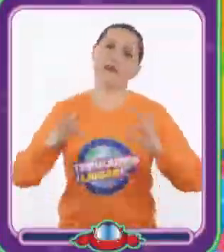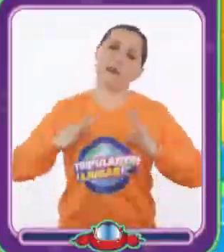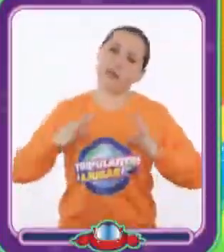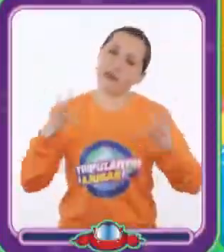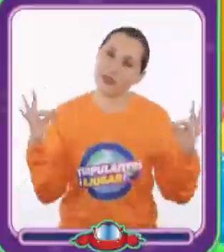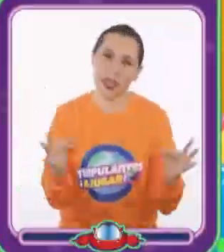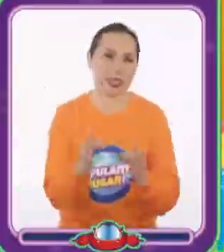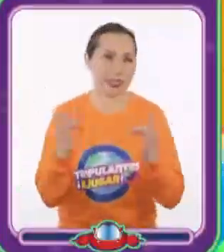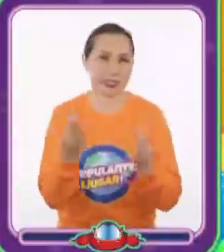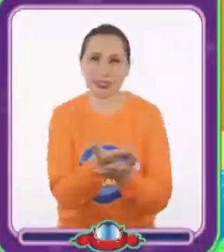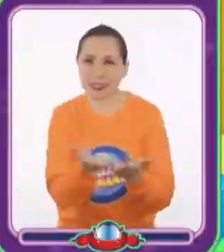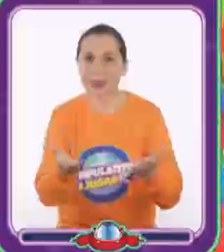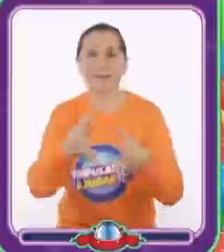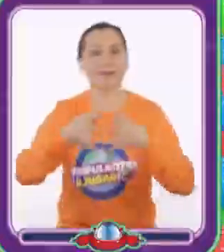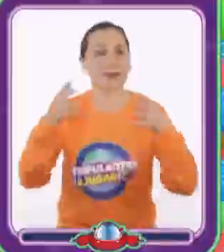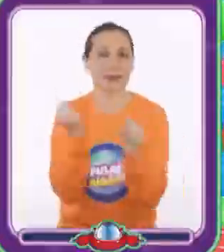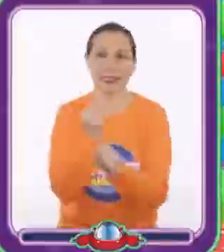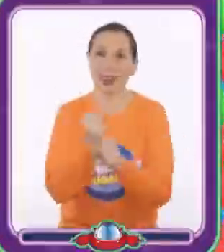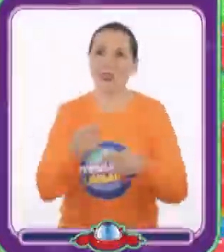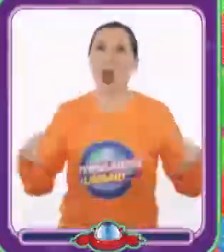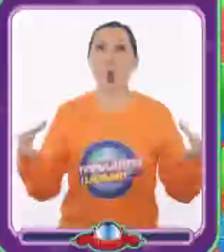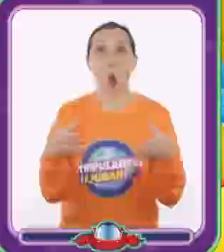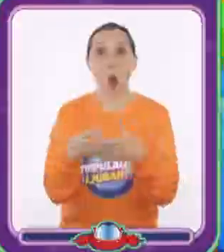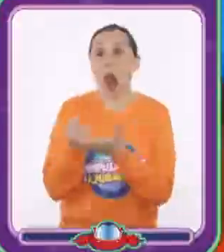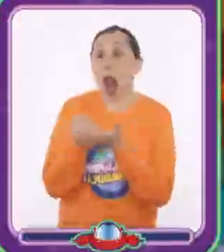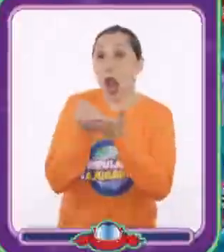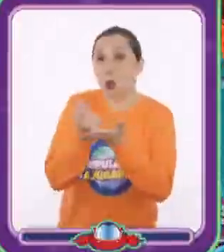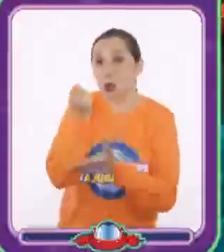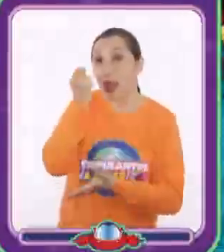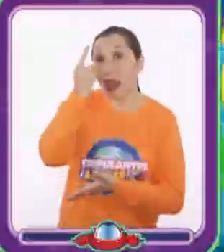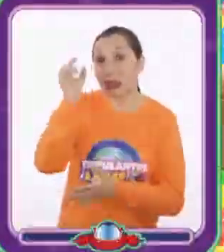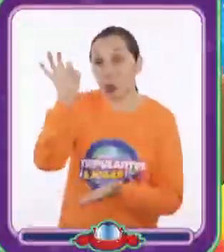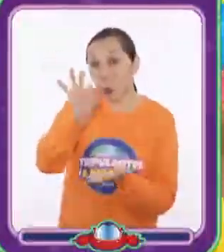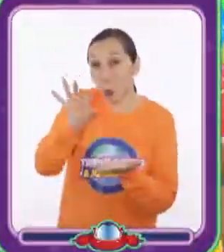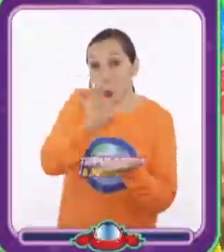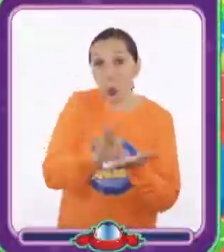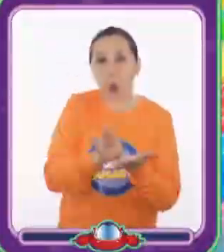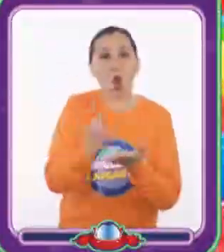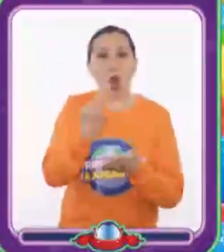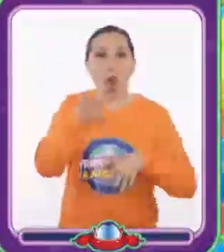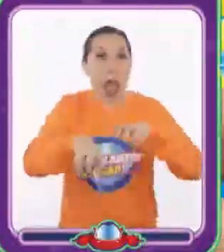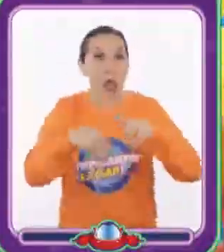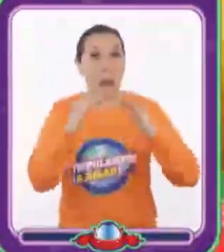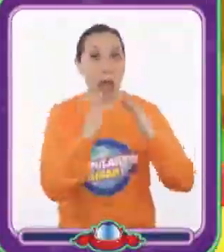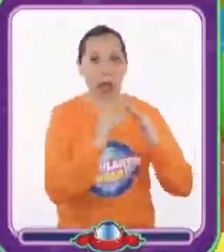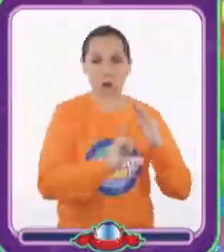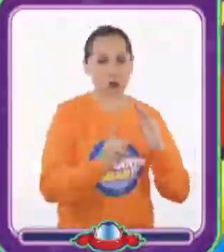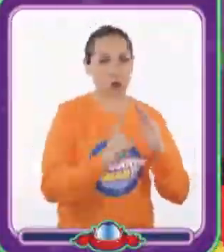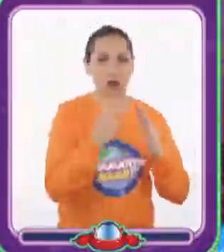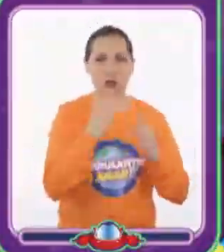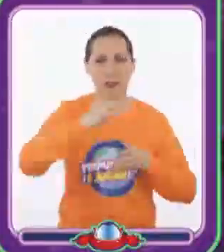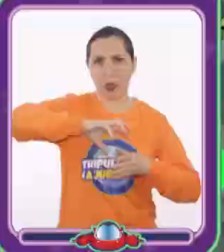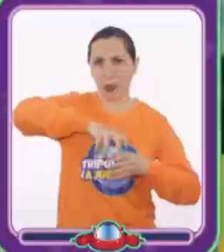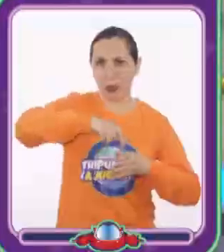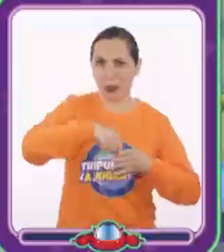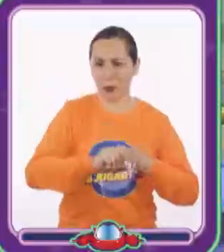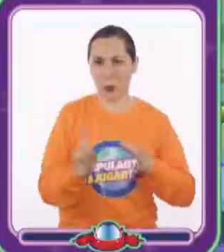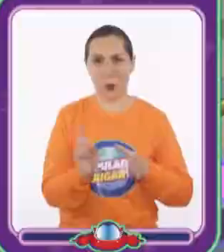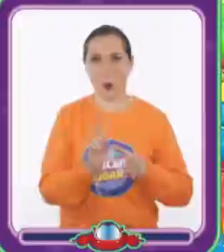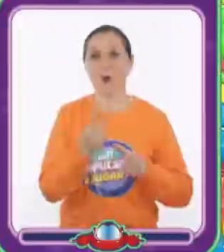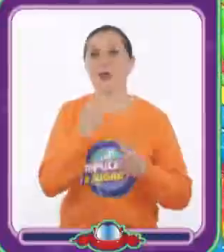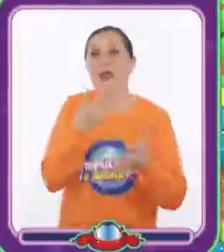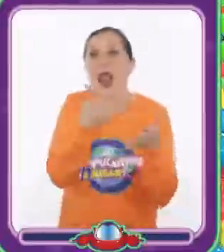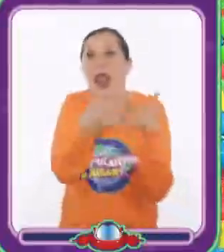Las felicito, los felicito. Hicieron un gran trabajo en equipo. Han ayudado a comprender que los insectos no son mascotas y que no viven en